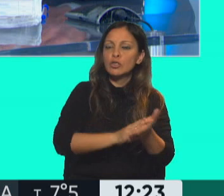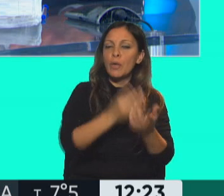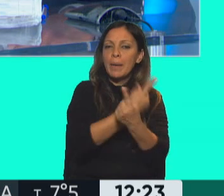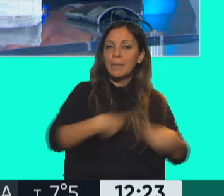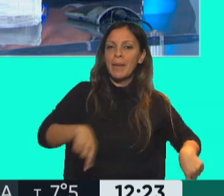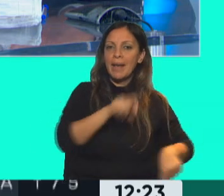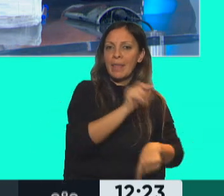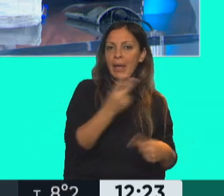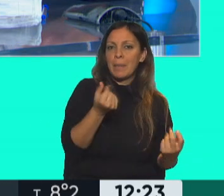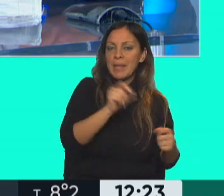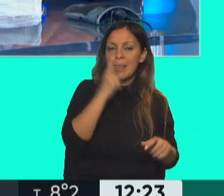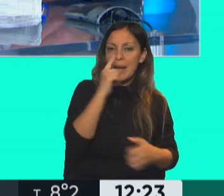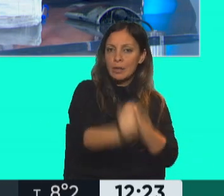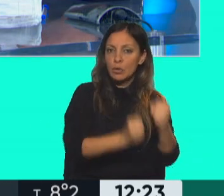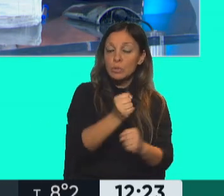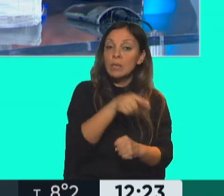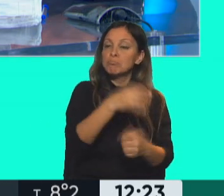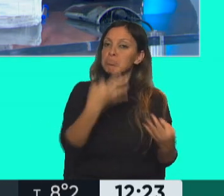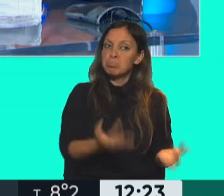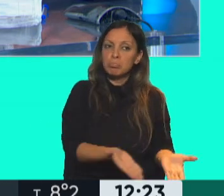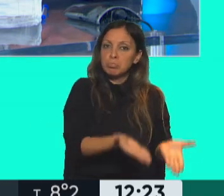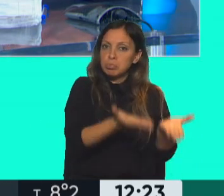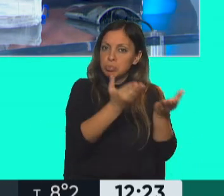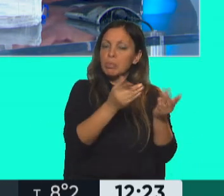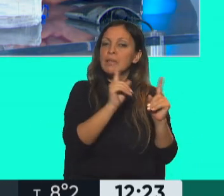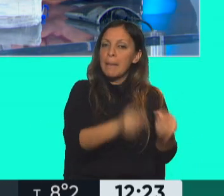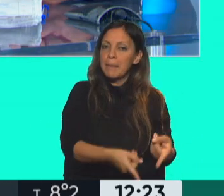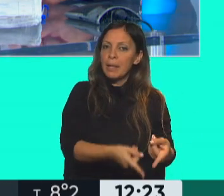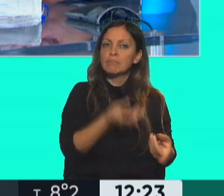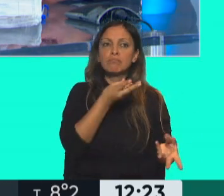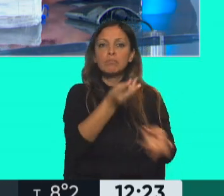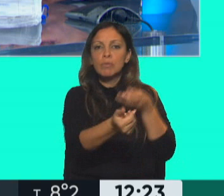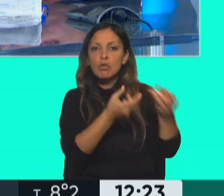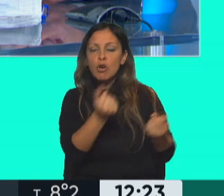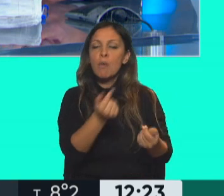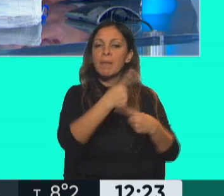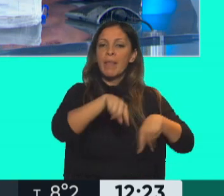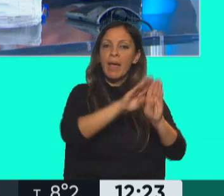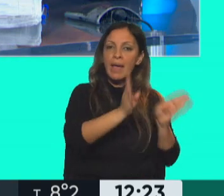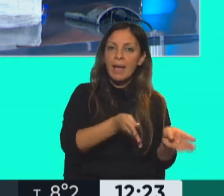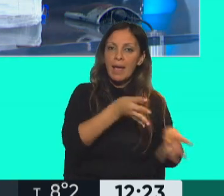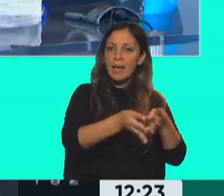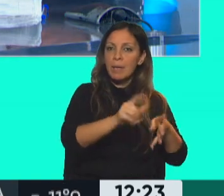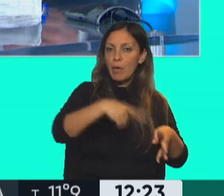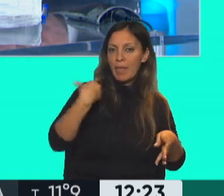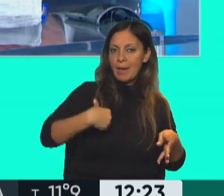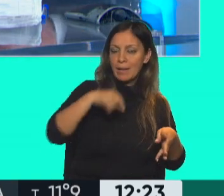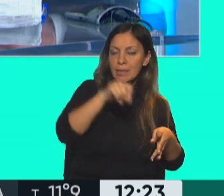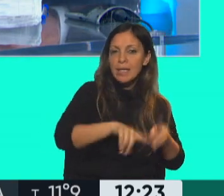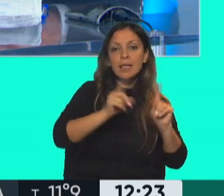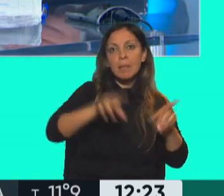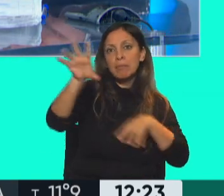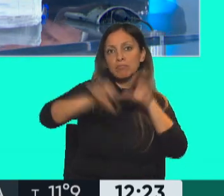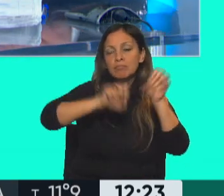la industria. Hay un buen ritmo de esto, de demanda de equipos nacionales, también de equipos importados. Ahí eso suele